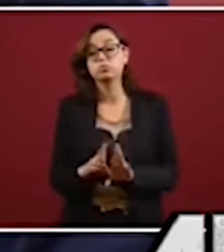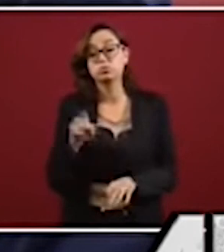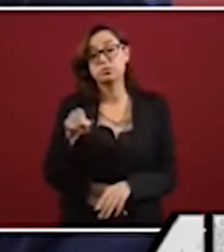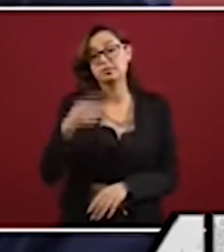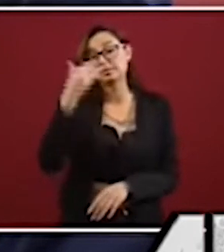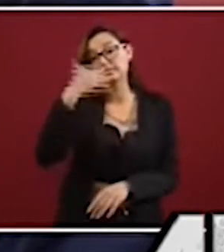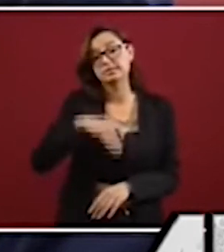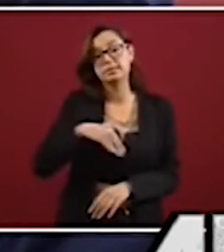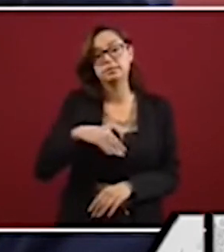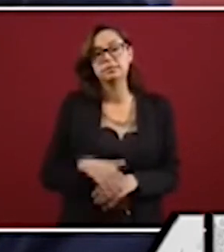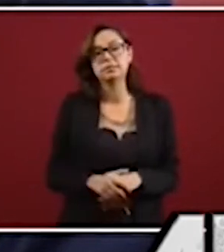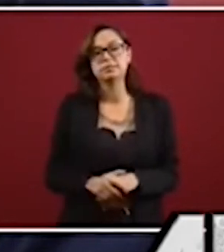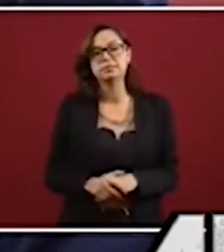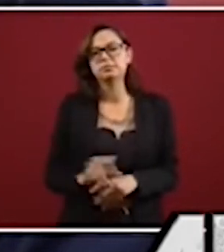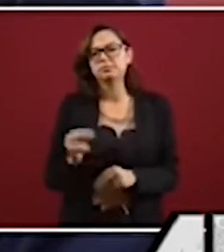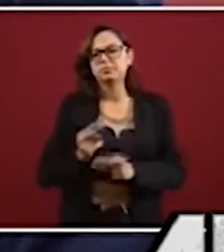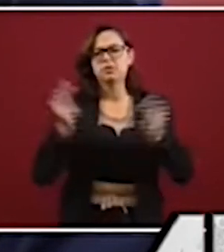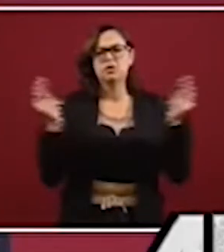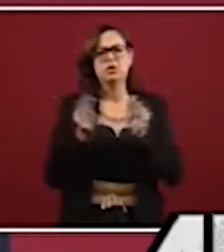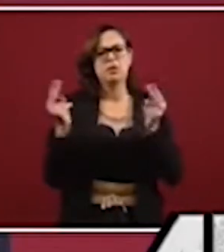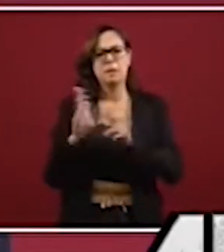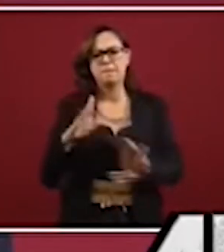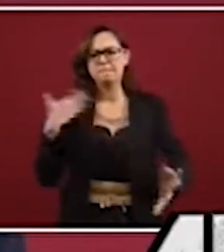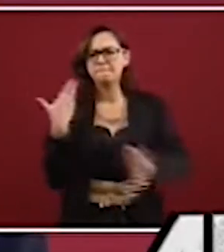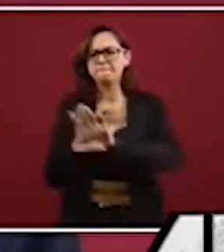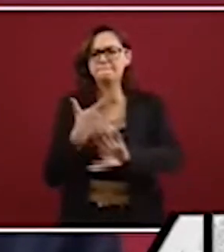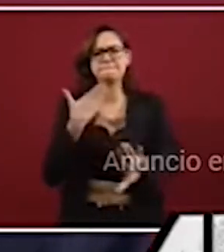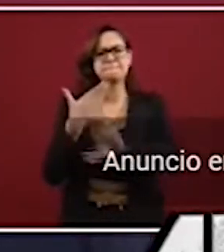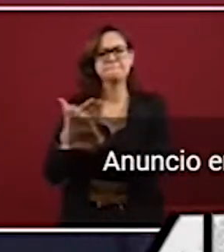haya persecución,